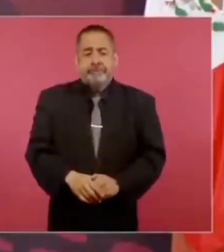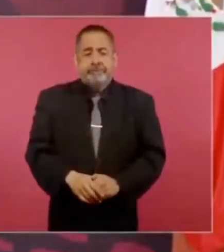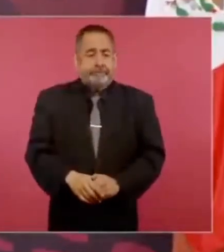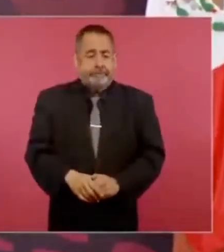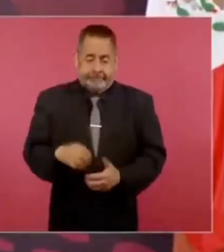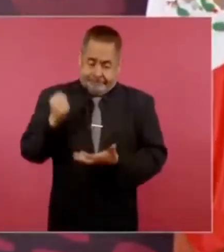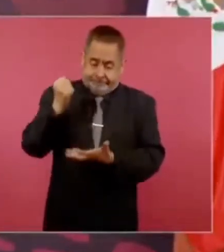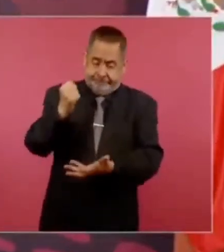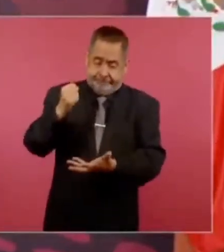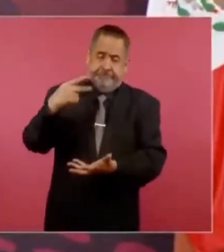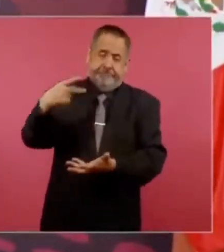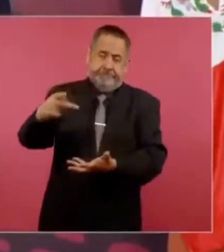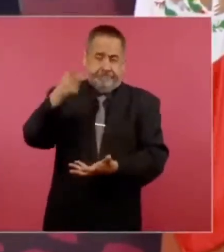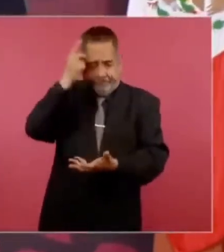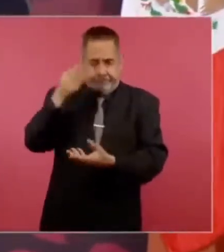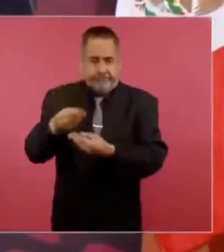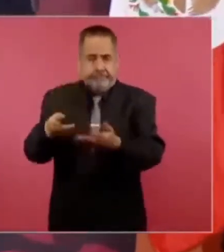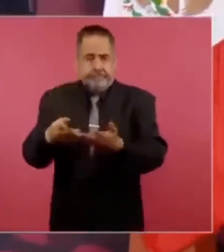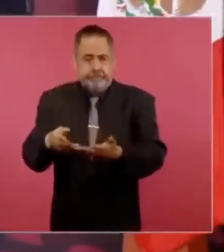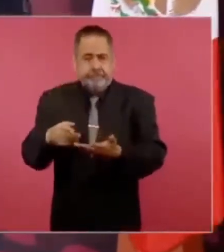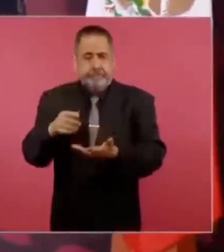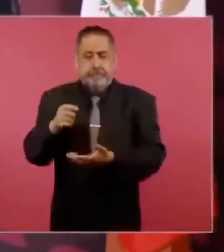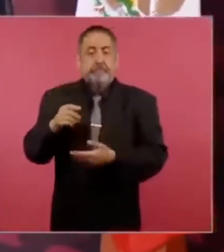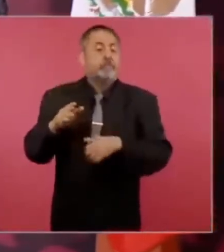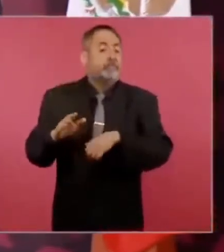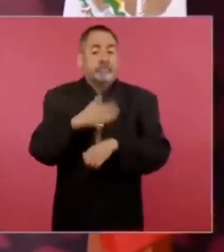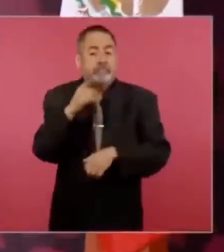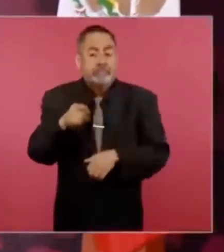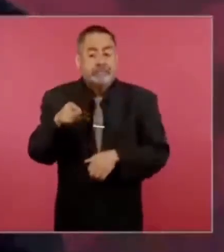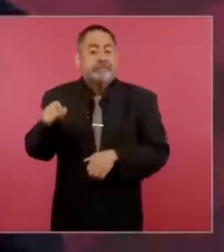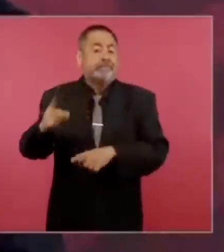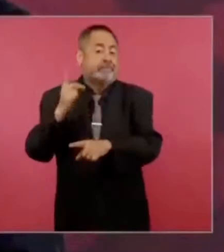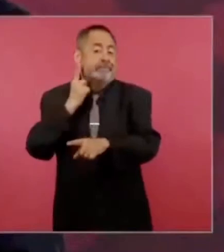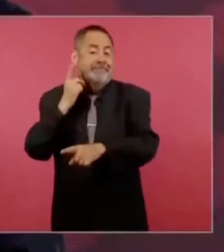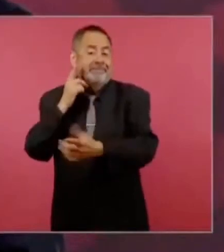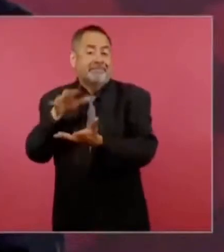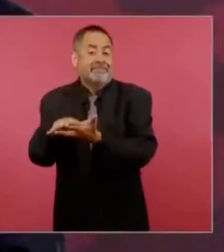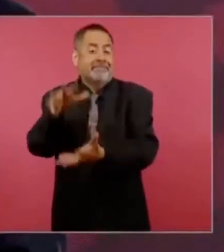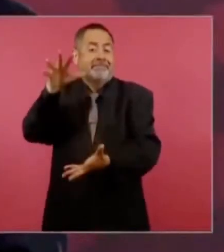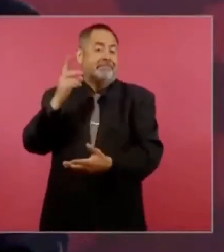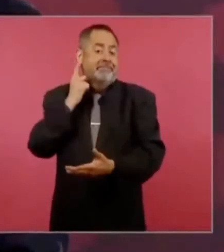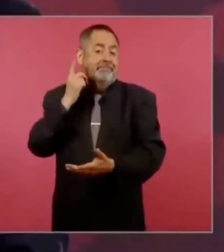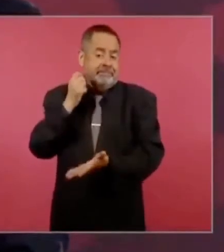porque tuvimos la mayoría en la Cámara de Diputados.